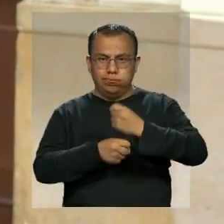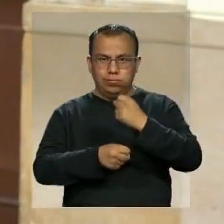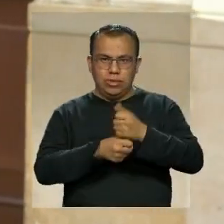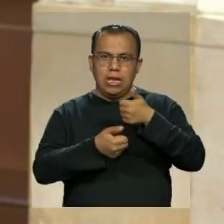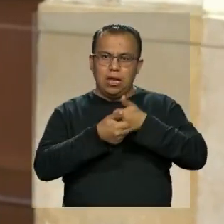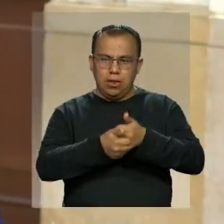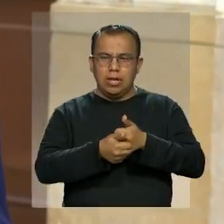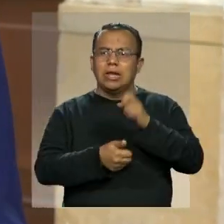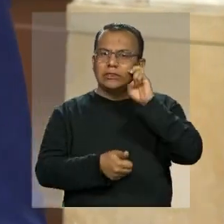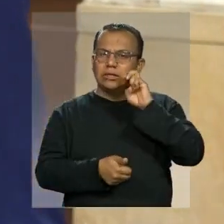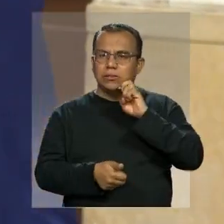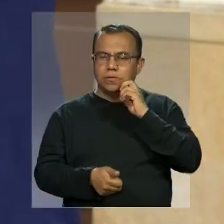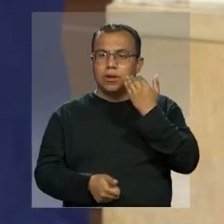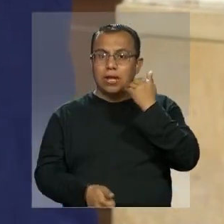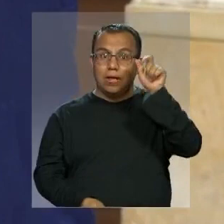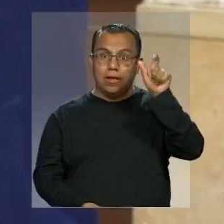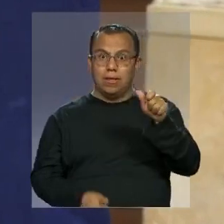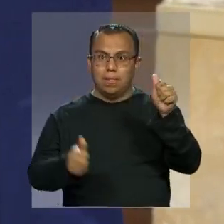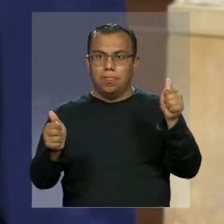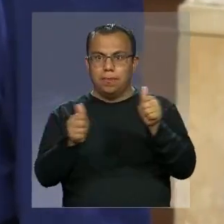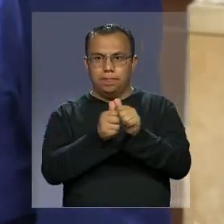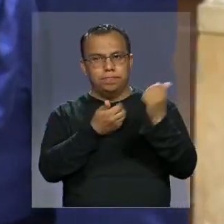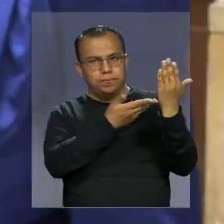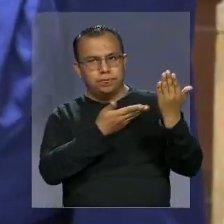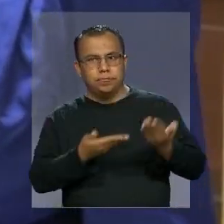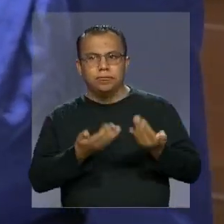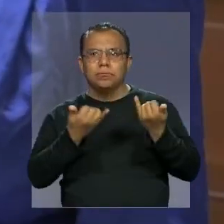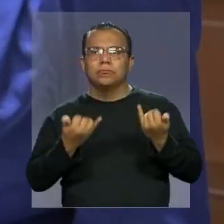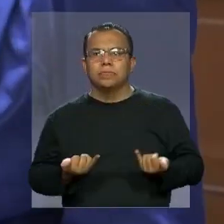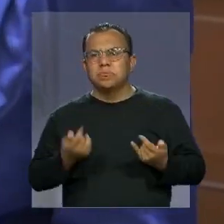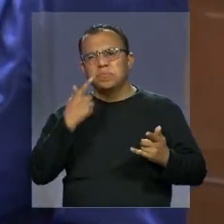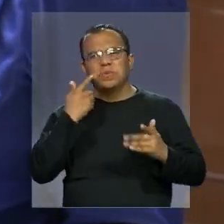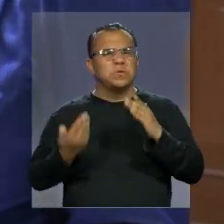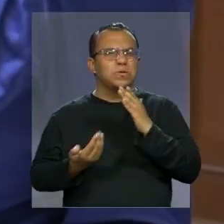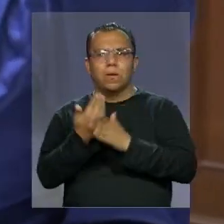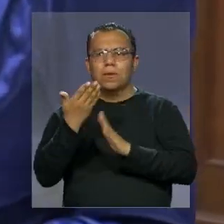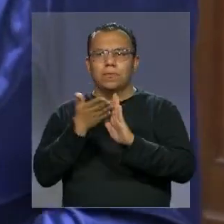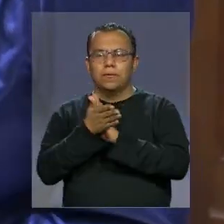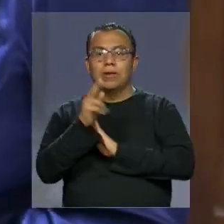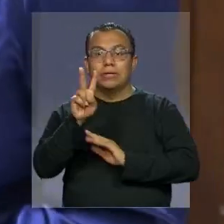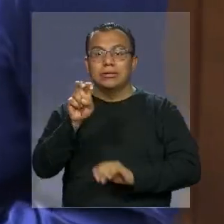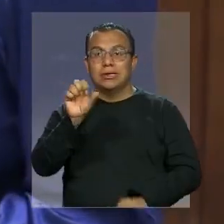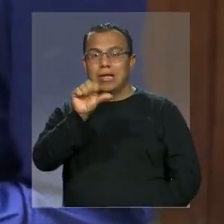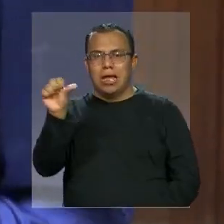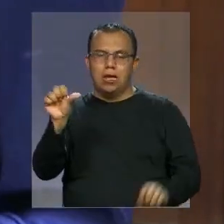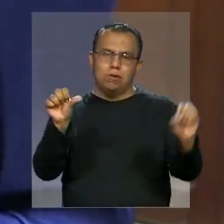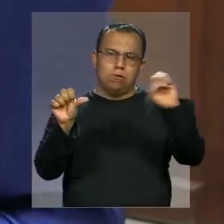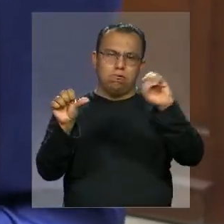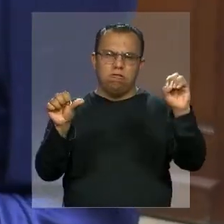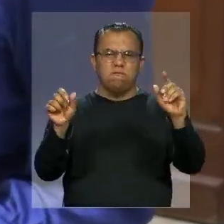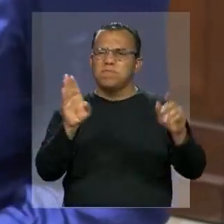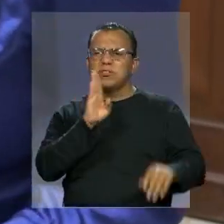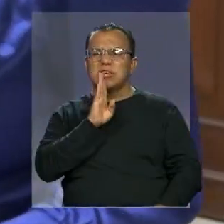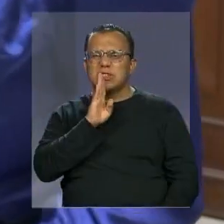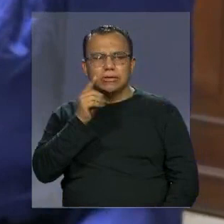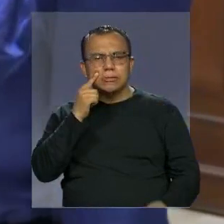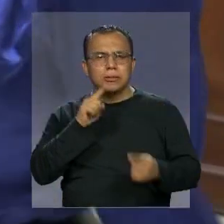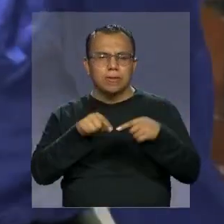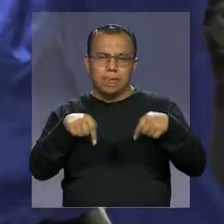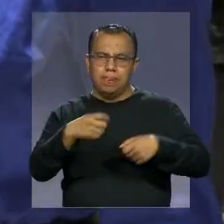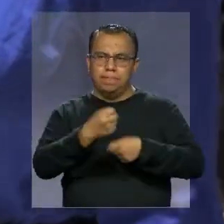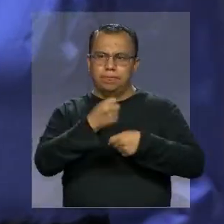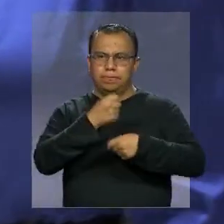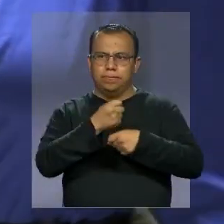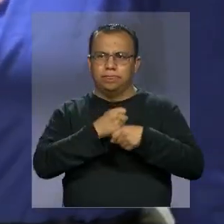sexual, por eso me encuentro con la senadora María José Pizarro, bienvenida. Estas 9 denuncias son 7 mujeres, 2 hombres. ¿De quiénes se trata? ¿Qué labor ejercen aquí en